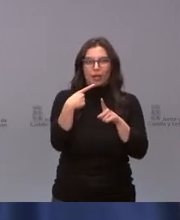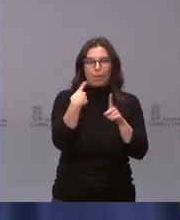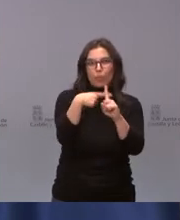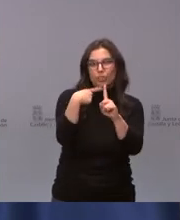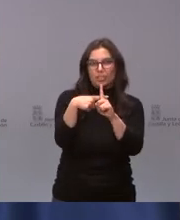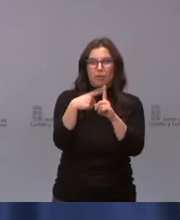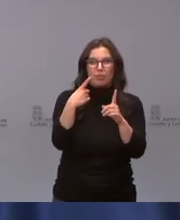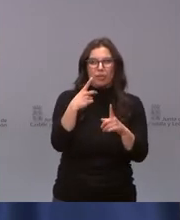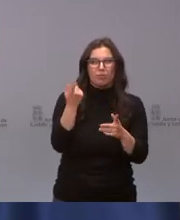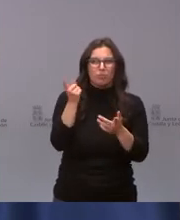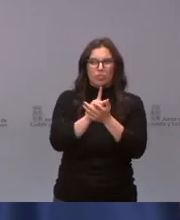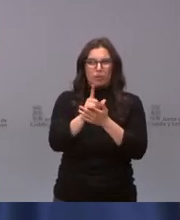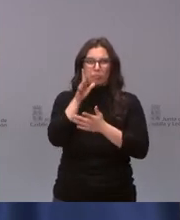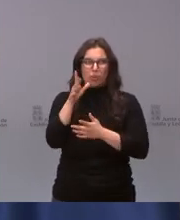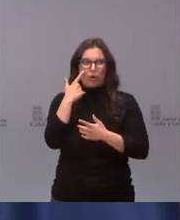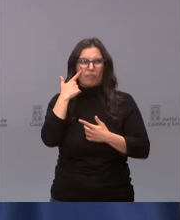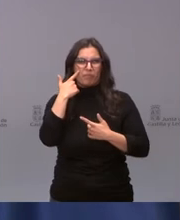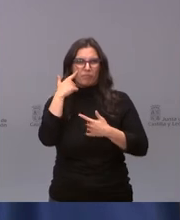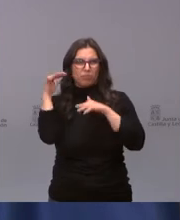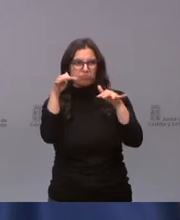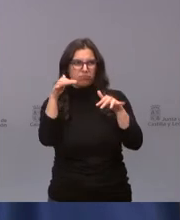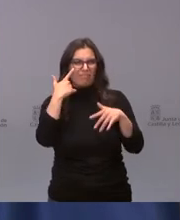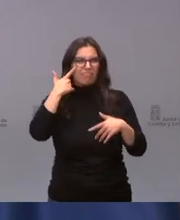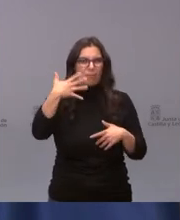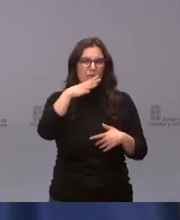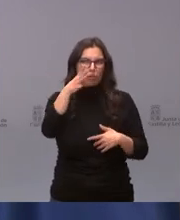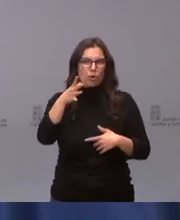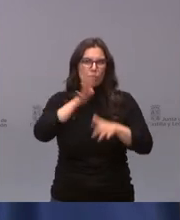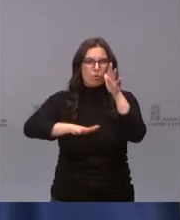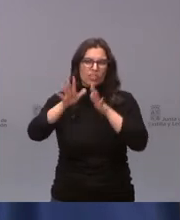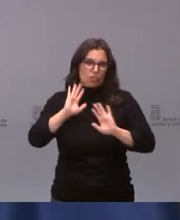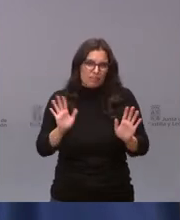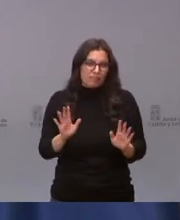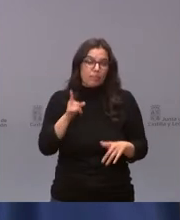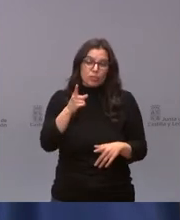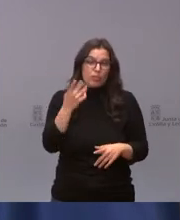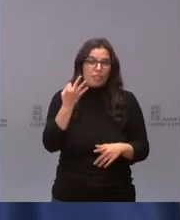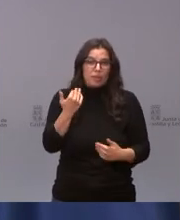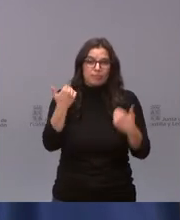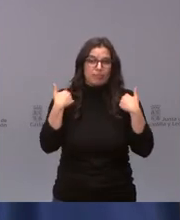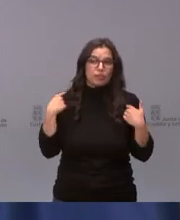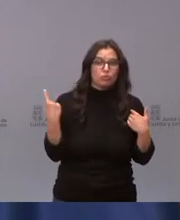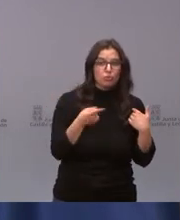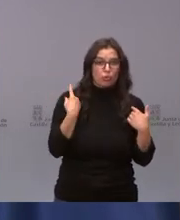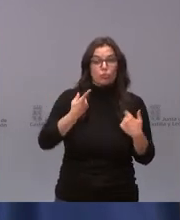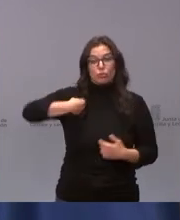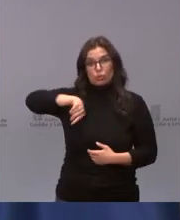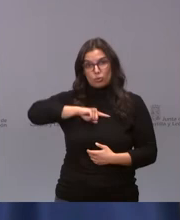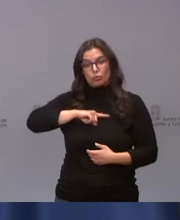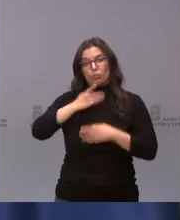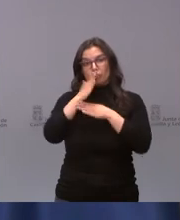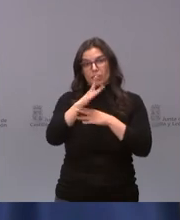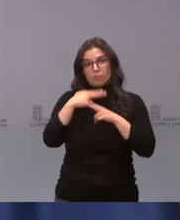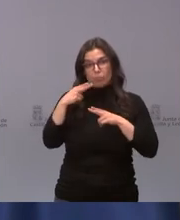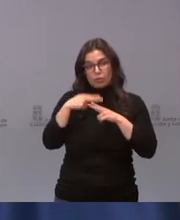vuelva a aparecer un botellón. Eso es una tarea de todos, es una tarea de nosotros como representantes